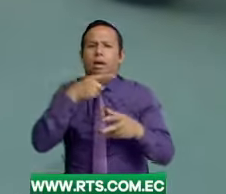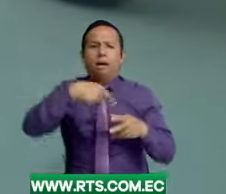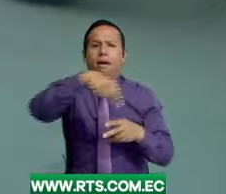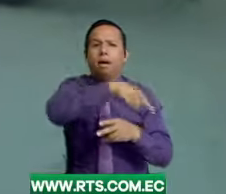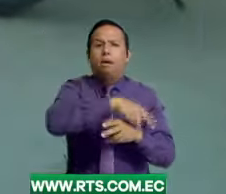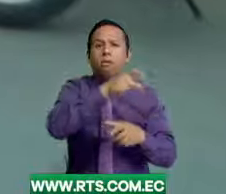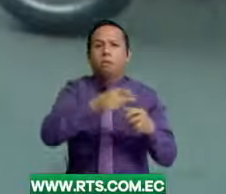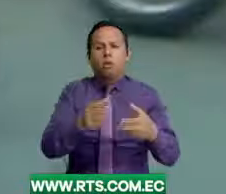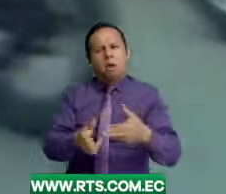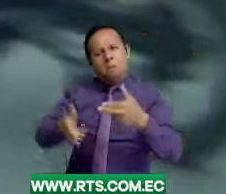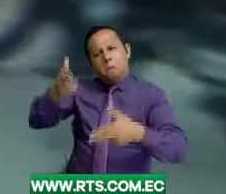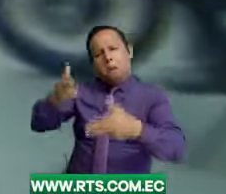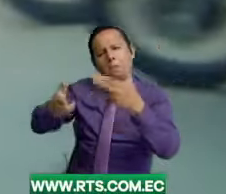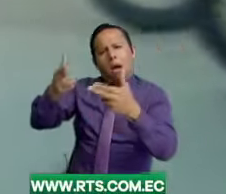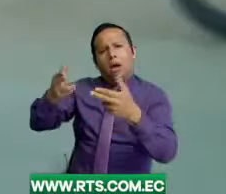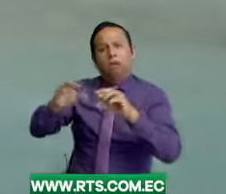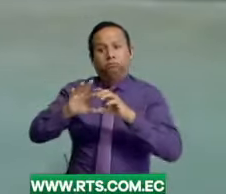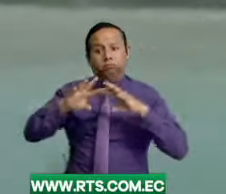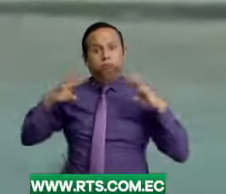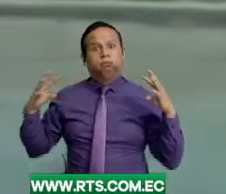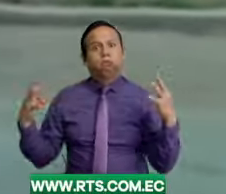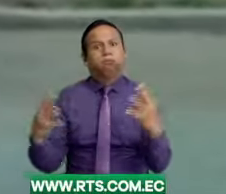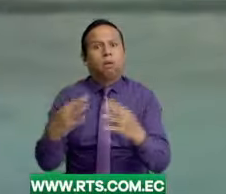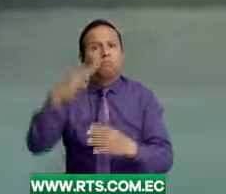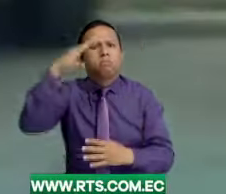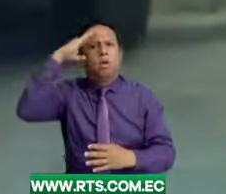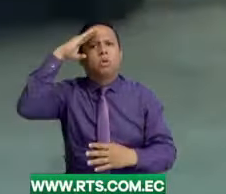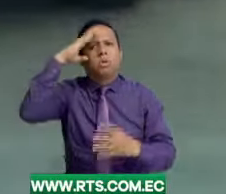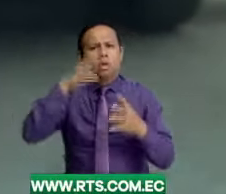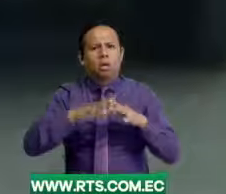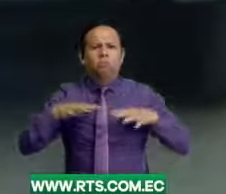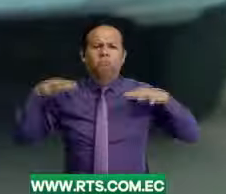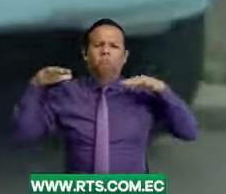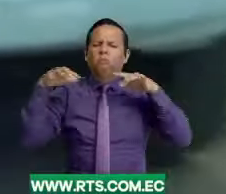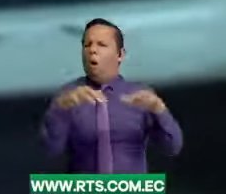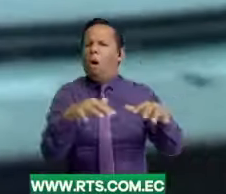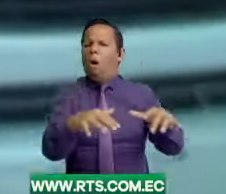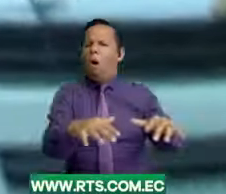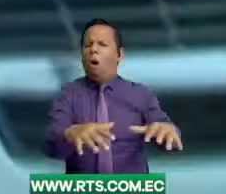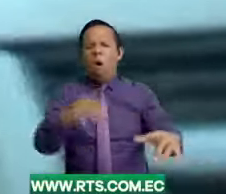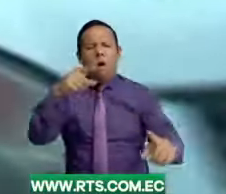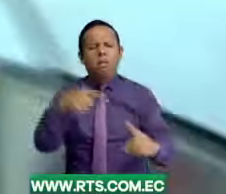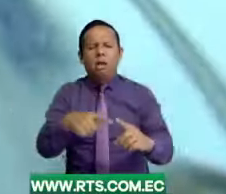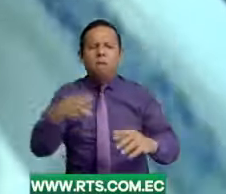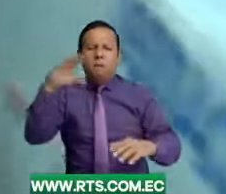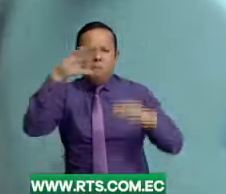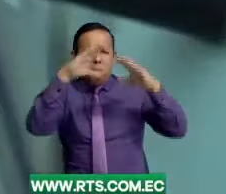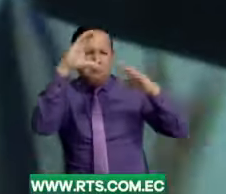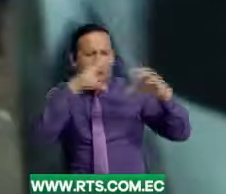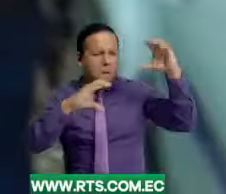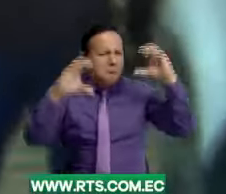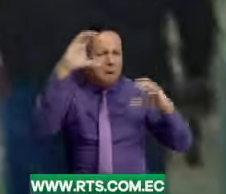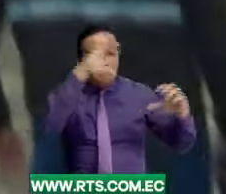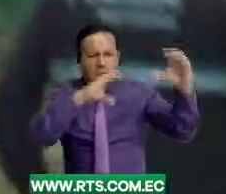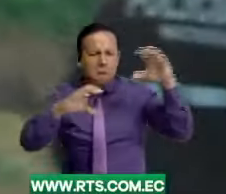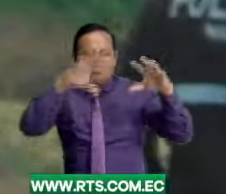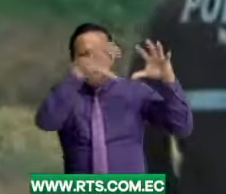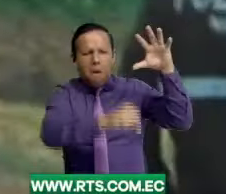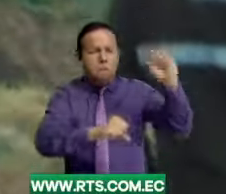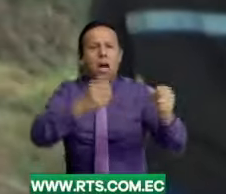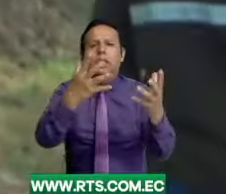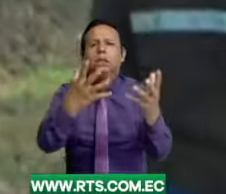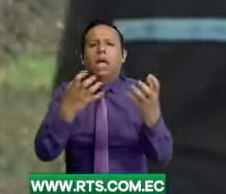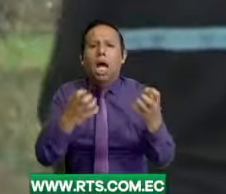número de gendarmes se concentraron luego en la zona para ejecutar un mega operativo de búsqueda de los miembros del grupo